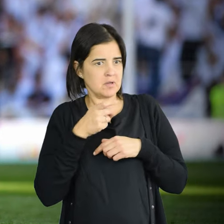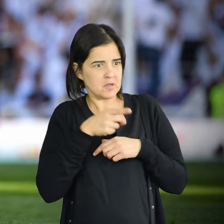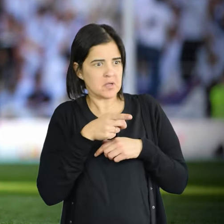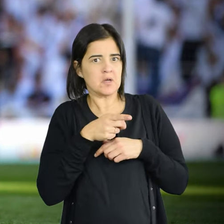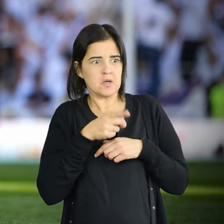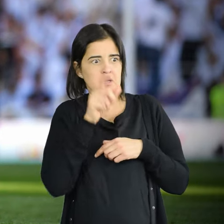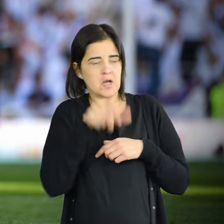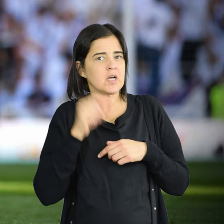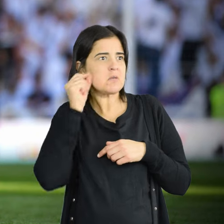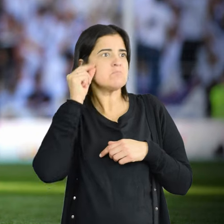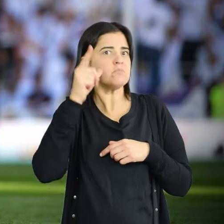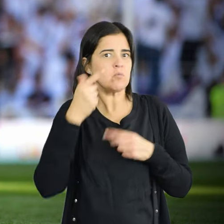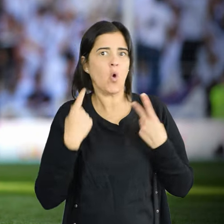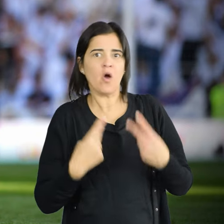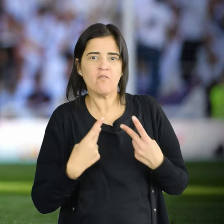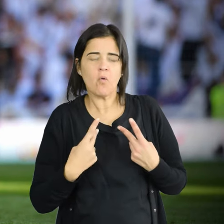innegable